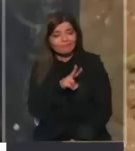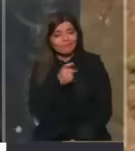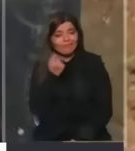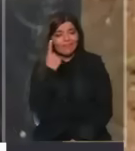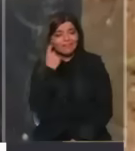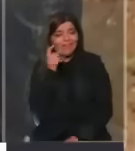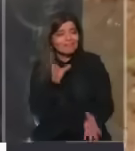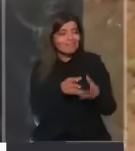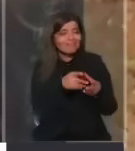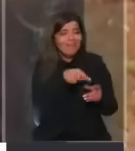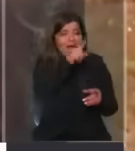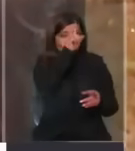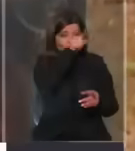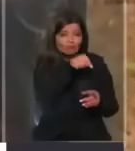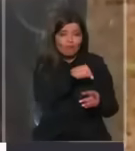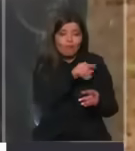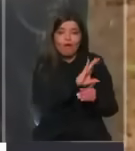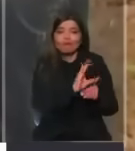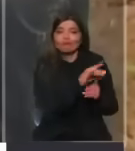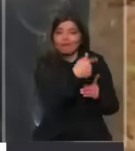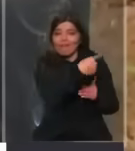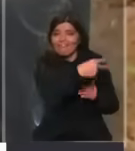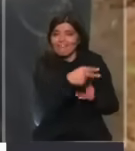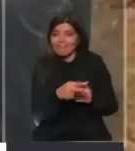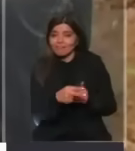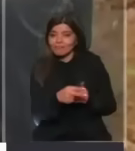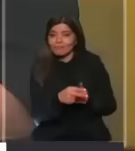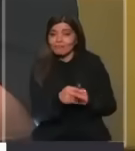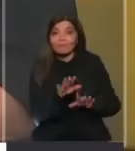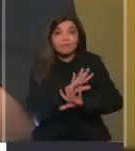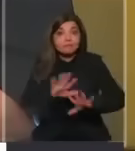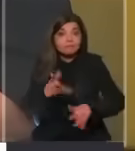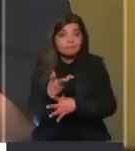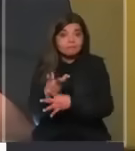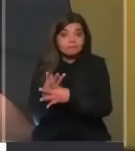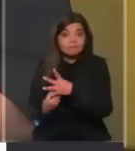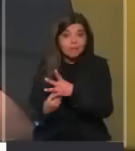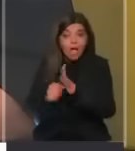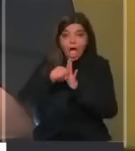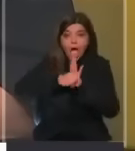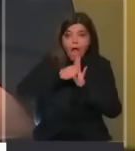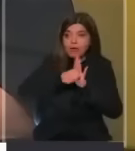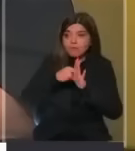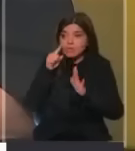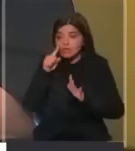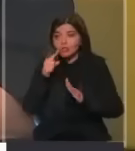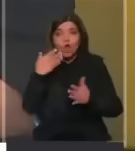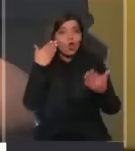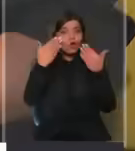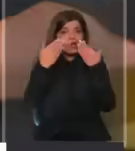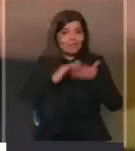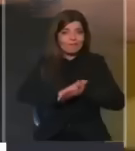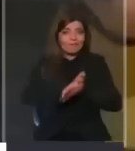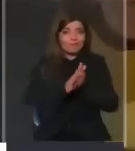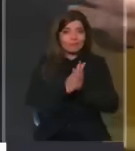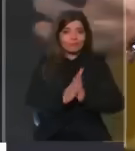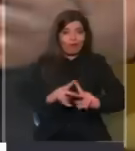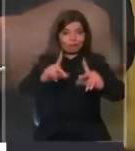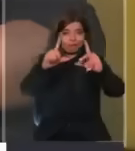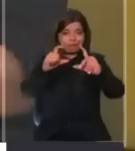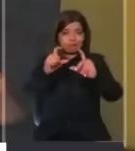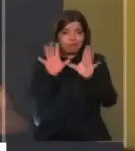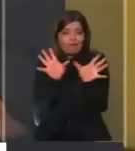tribu. ¿Termina la grabación en qué momento? Termina la grabación cuando nos despedimos de todo. Nos sacamos una foto con